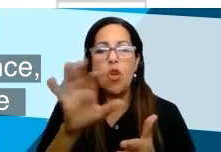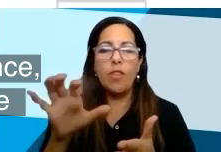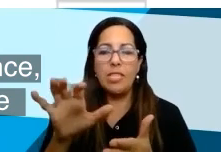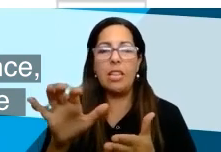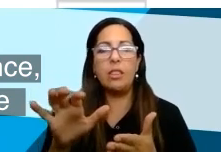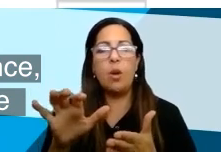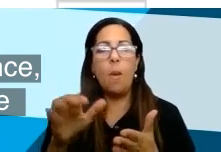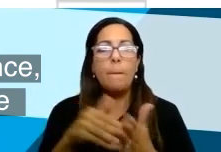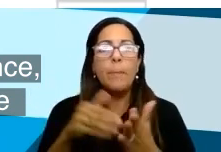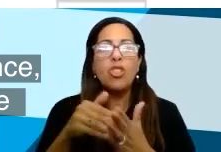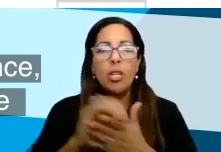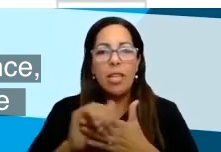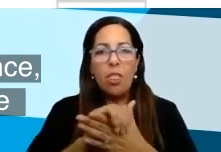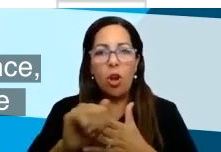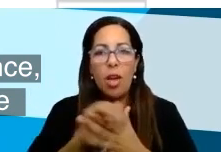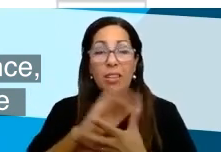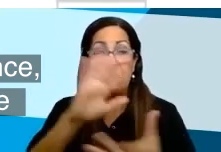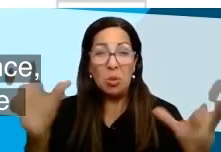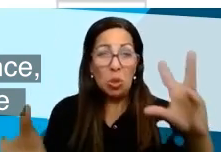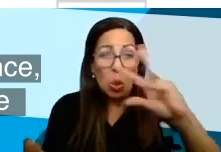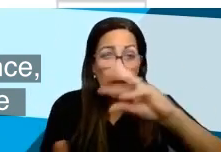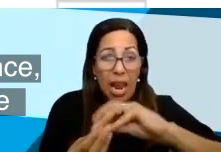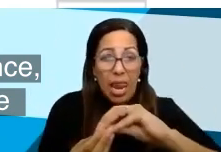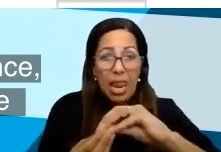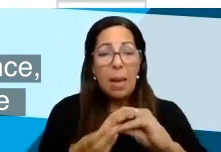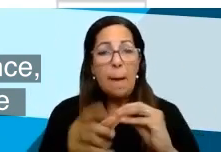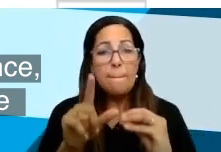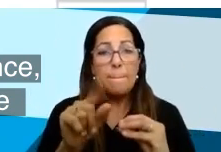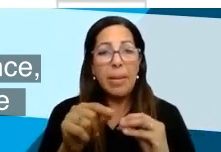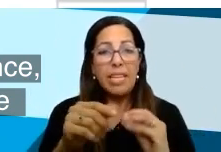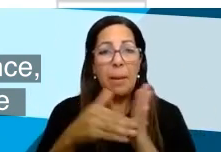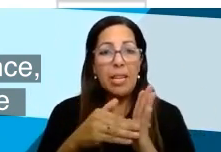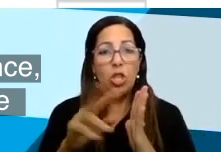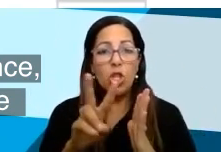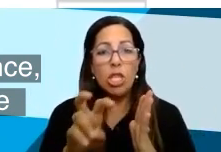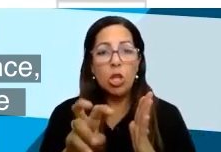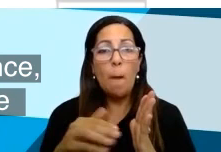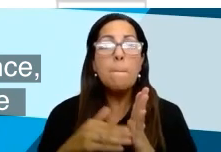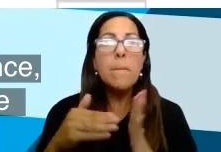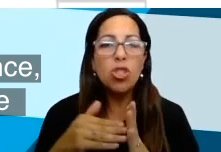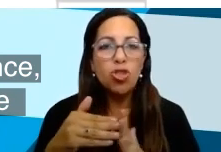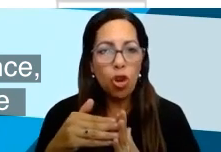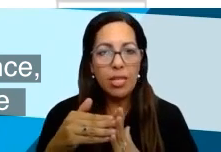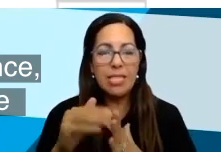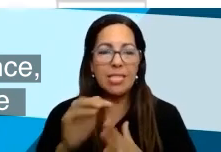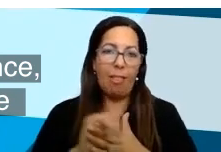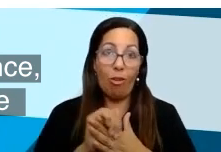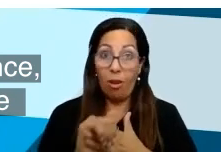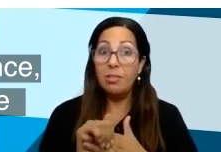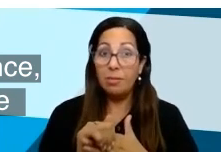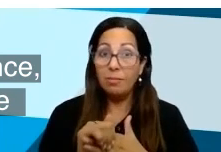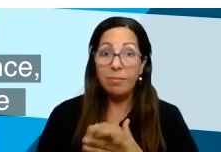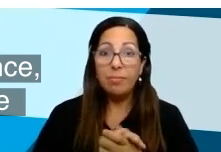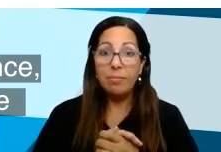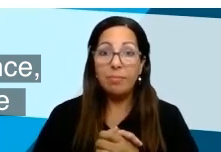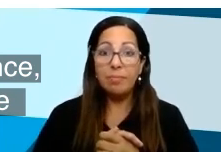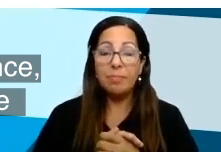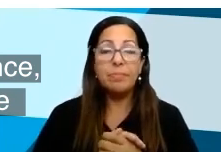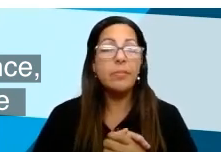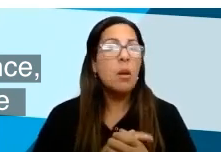energética para un total de 20.200 millones de dólares o 20.2 billones de dólares. Una de las